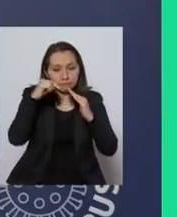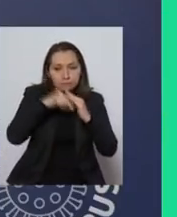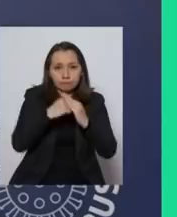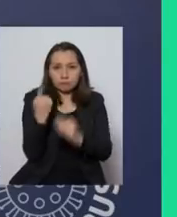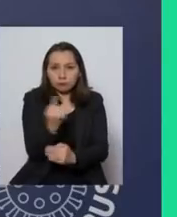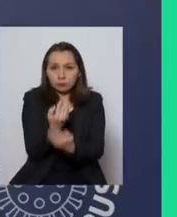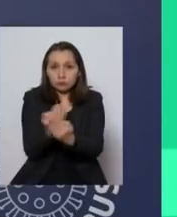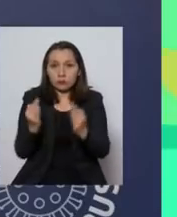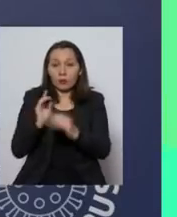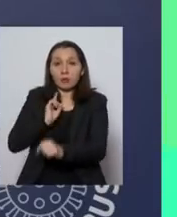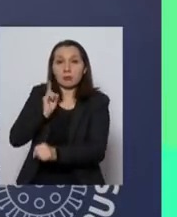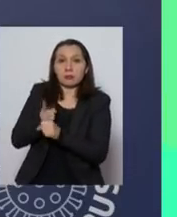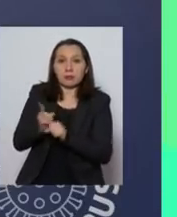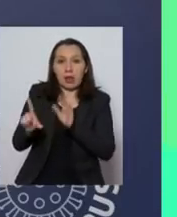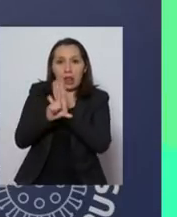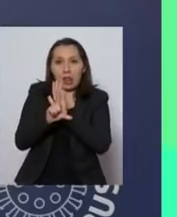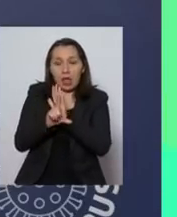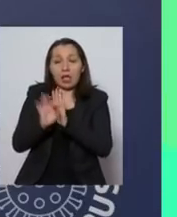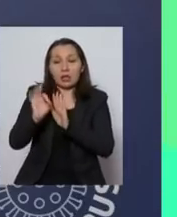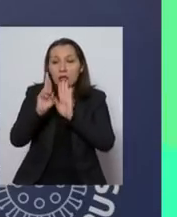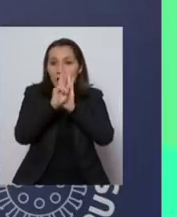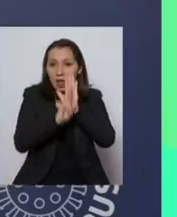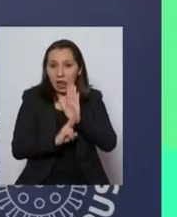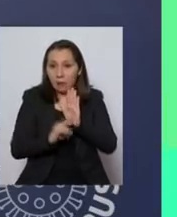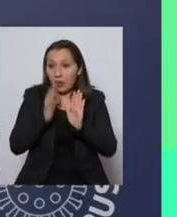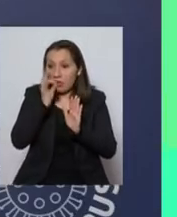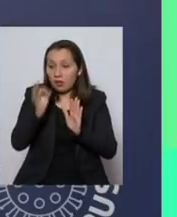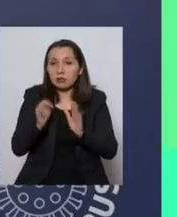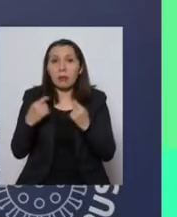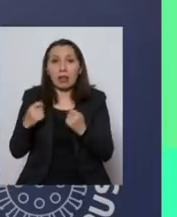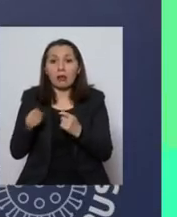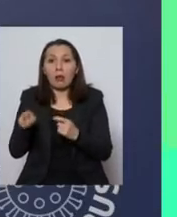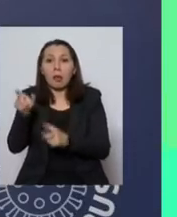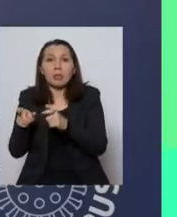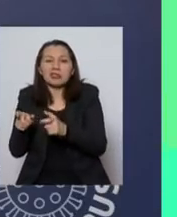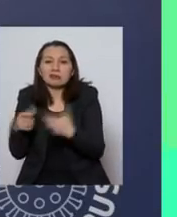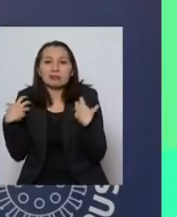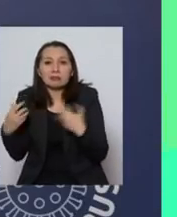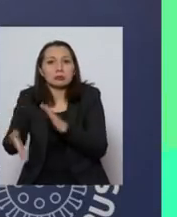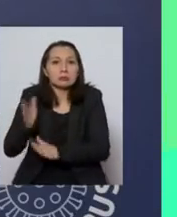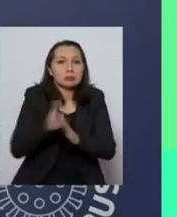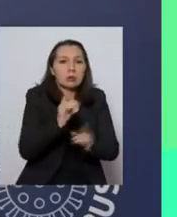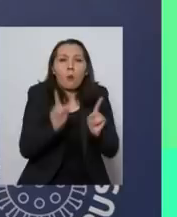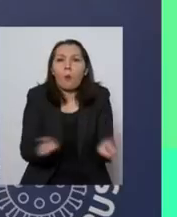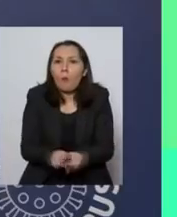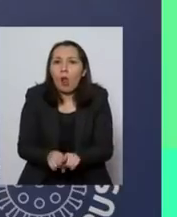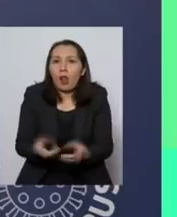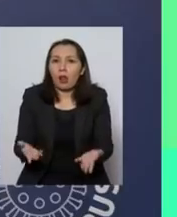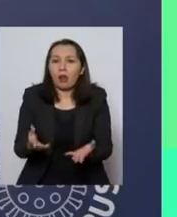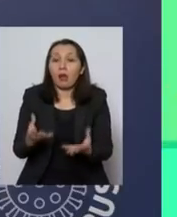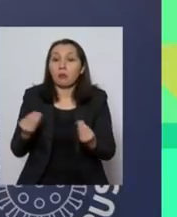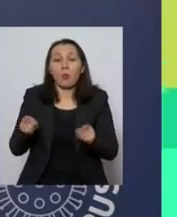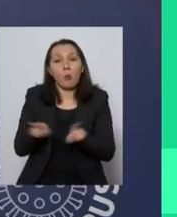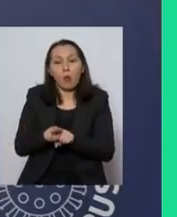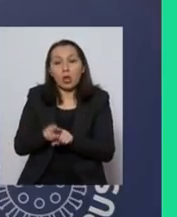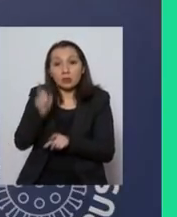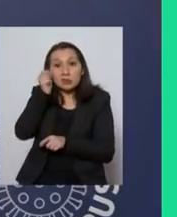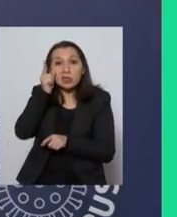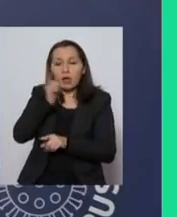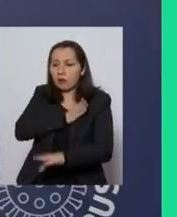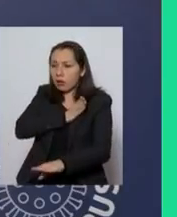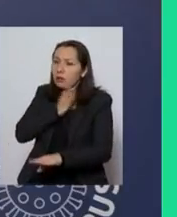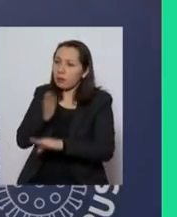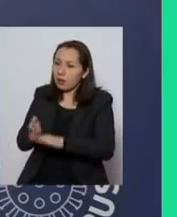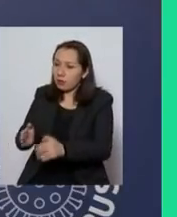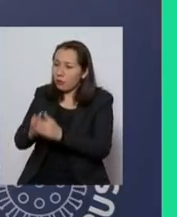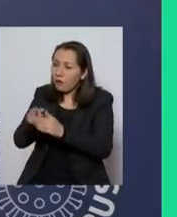el imperio que nos otorga la ley y los reglamentos, para evitar la propagación. Y mucha gente, a pesar de la